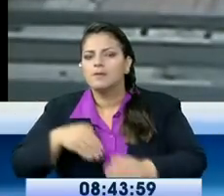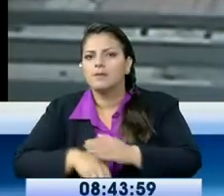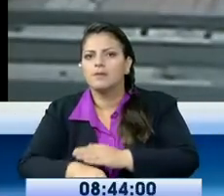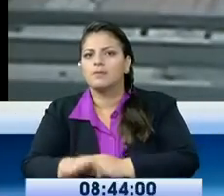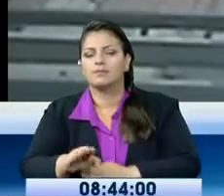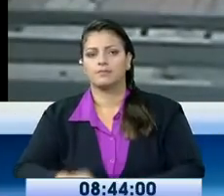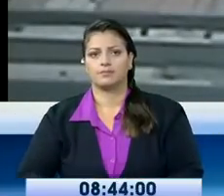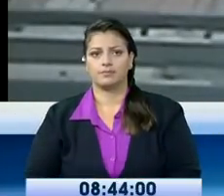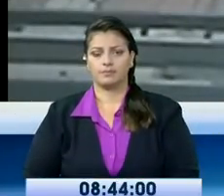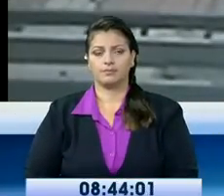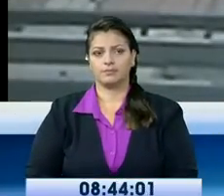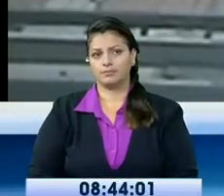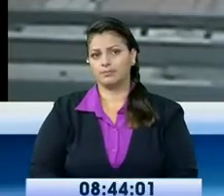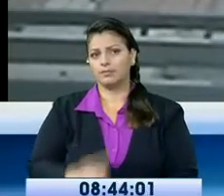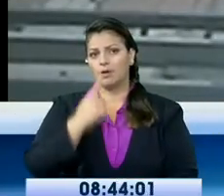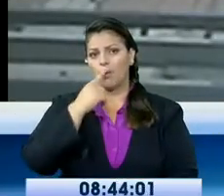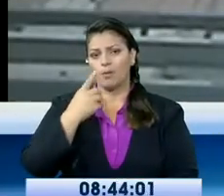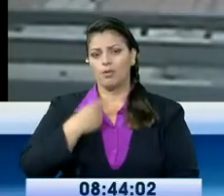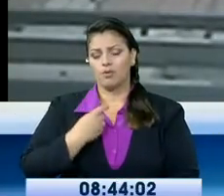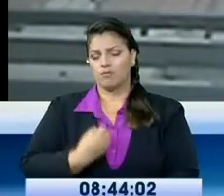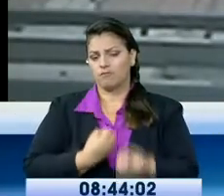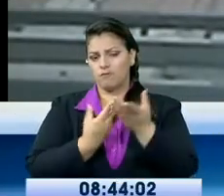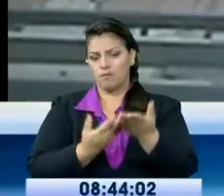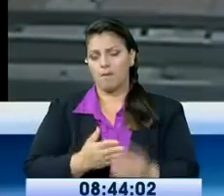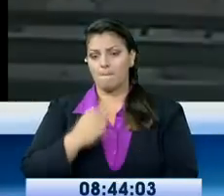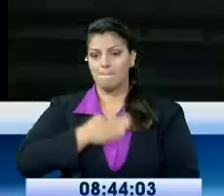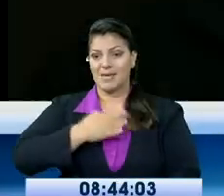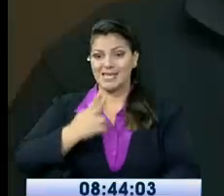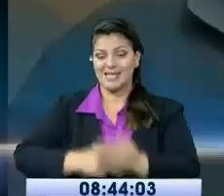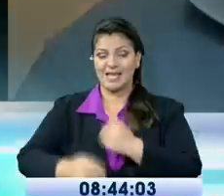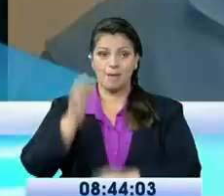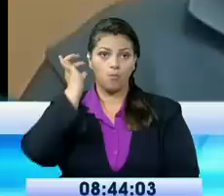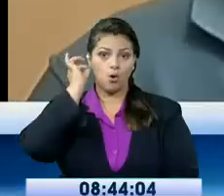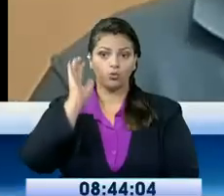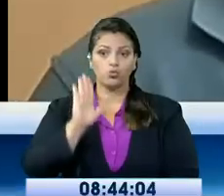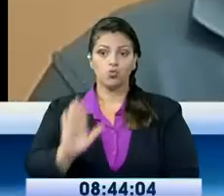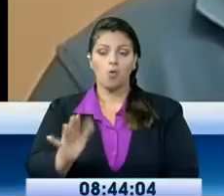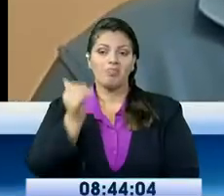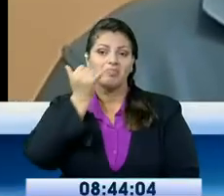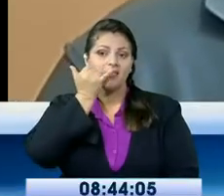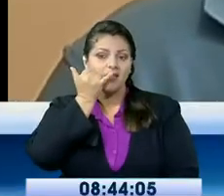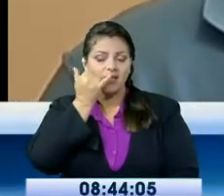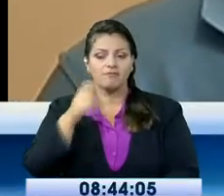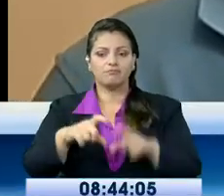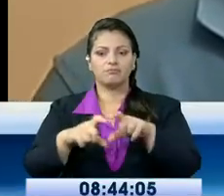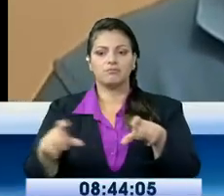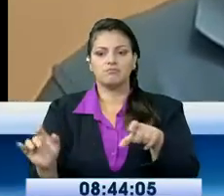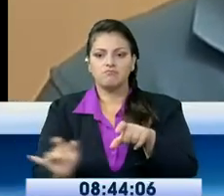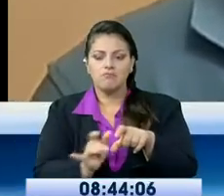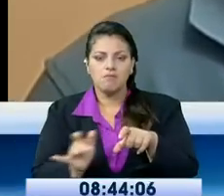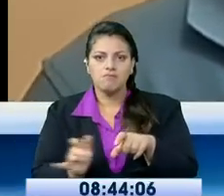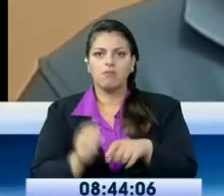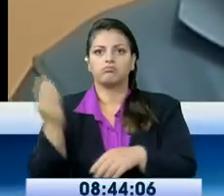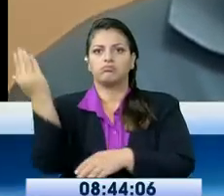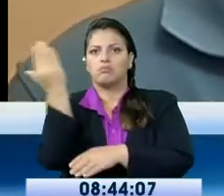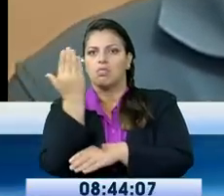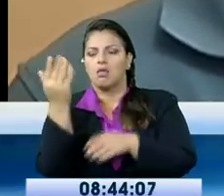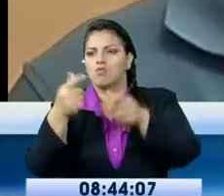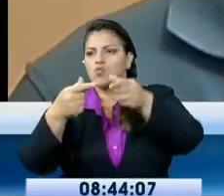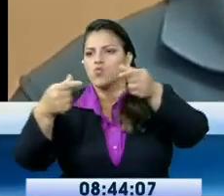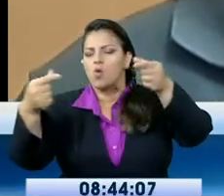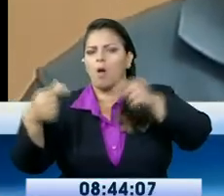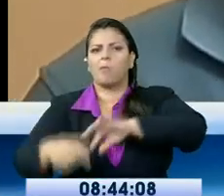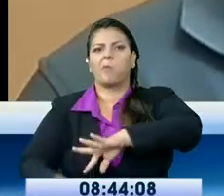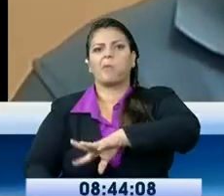$200 en la billetera que tenía. Un televisor LED, cual no pudieron sacarlo, pero también quisieron llevárseme una lacto, la cual de